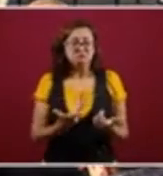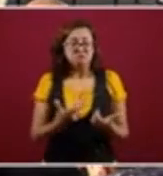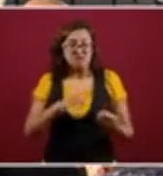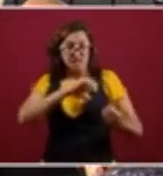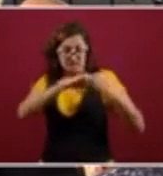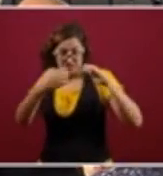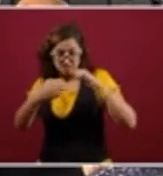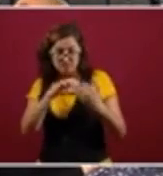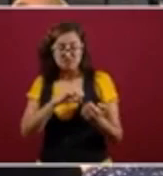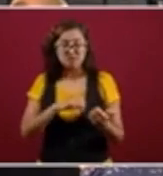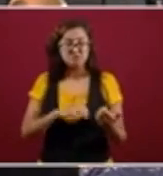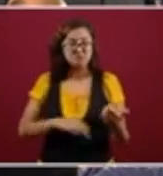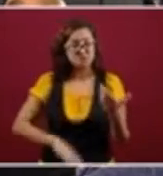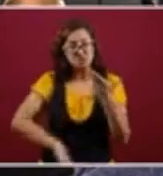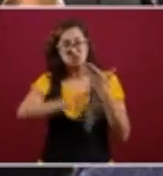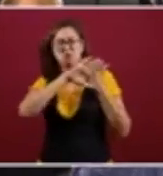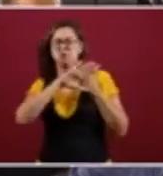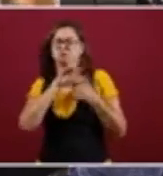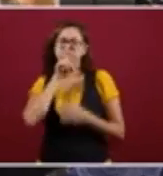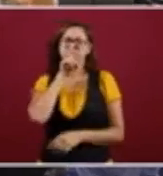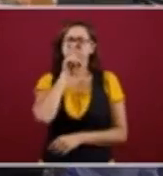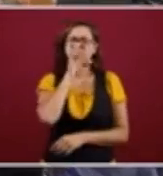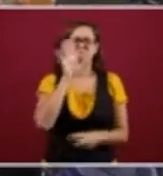mucho menos como enemigos.